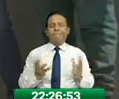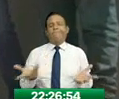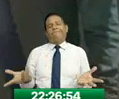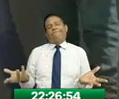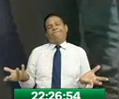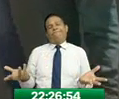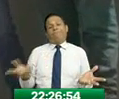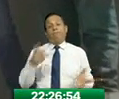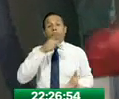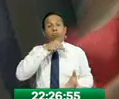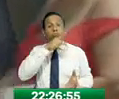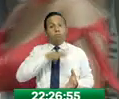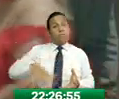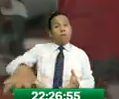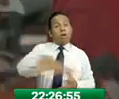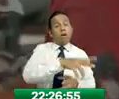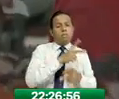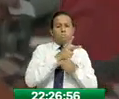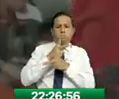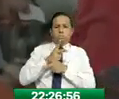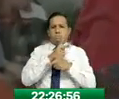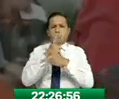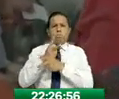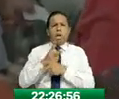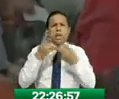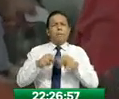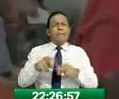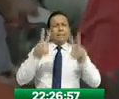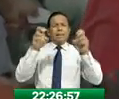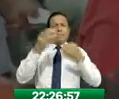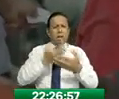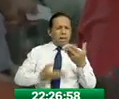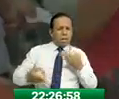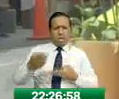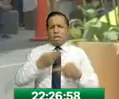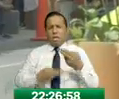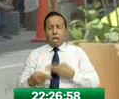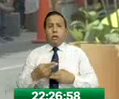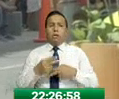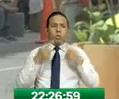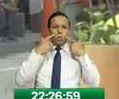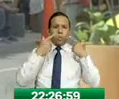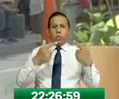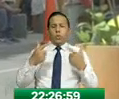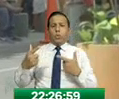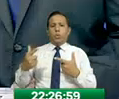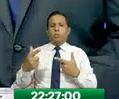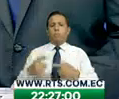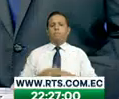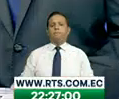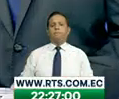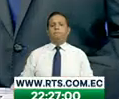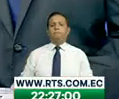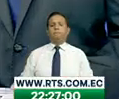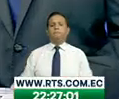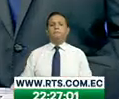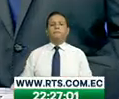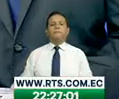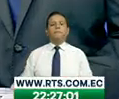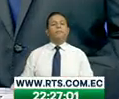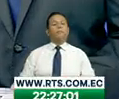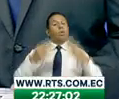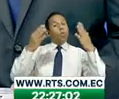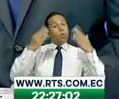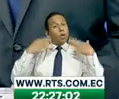realizando ciertas actividades comerciales para evitar una ola de contagios, informó Charlie Pisa. La alcaldesa de